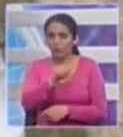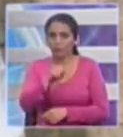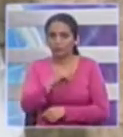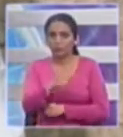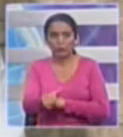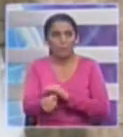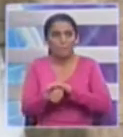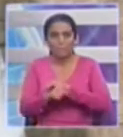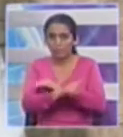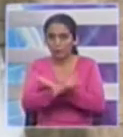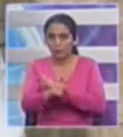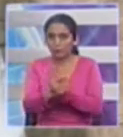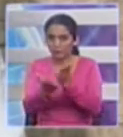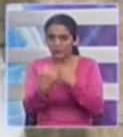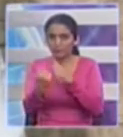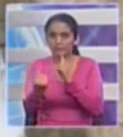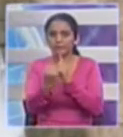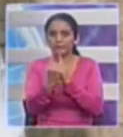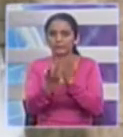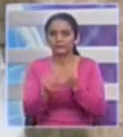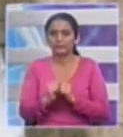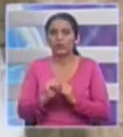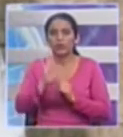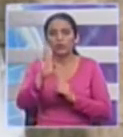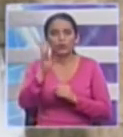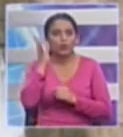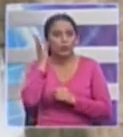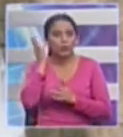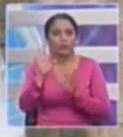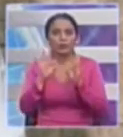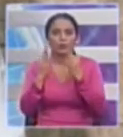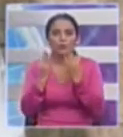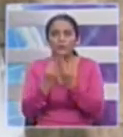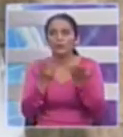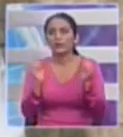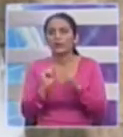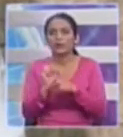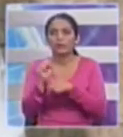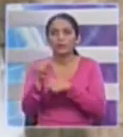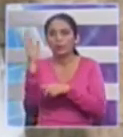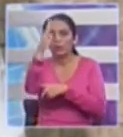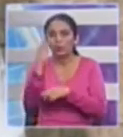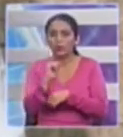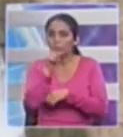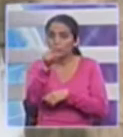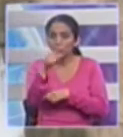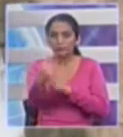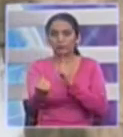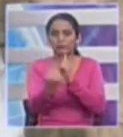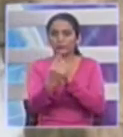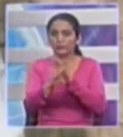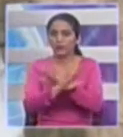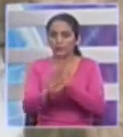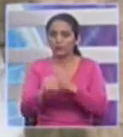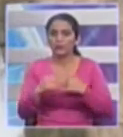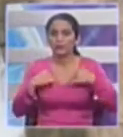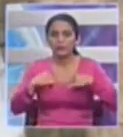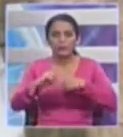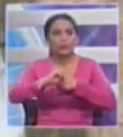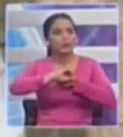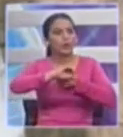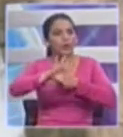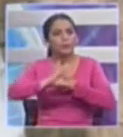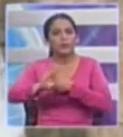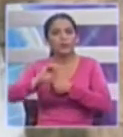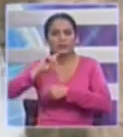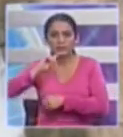ofendido a su señora esposa, ni a su familia, nunca, ni a usted. Voy a continuar haciendo una campaña digna